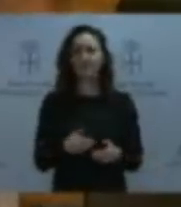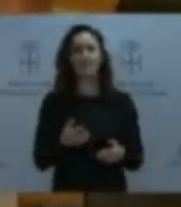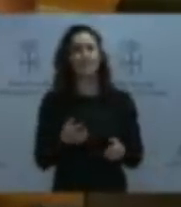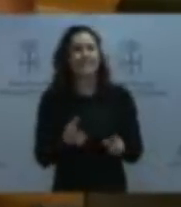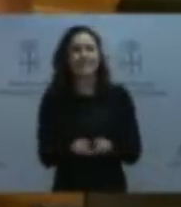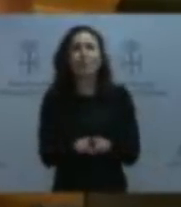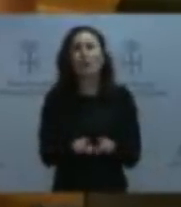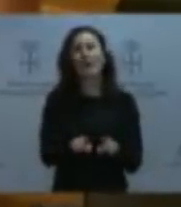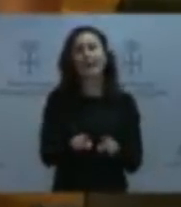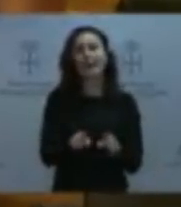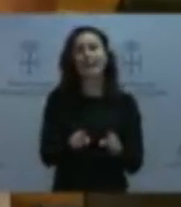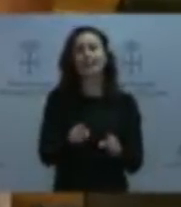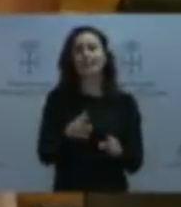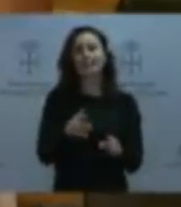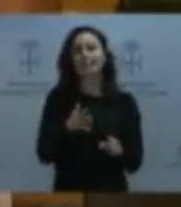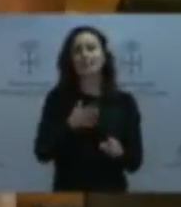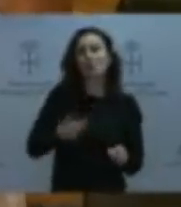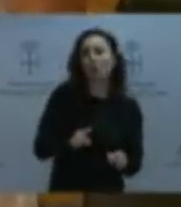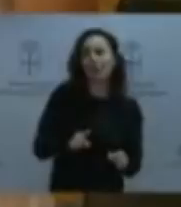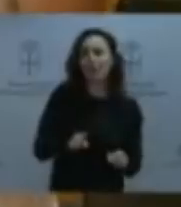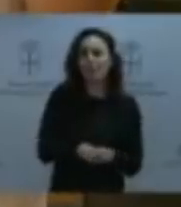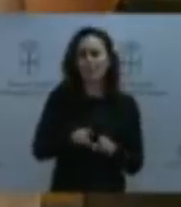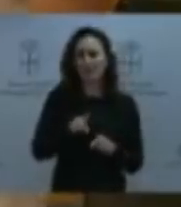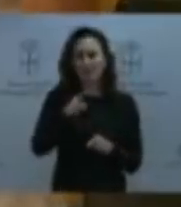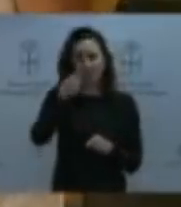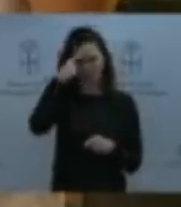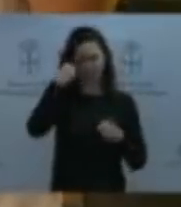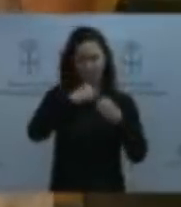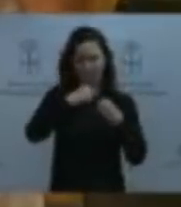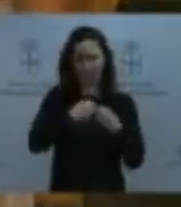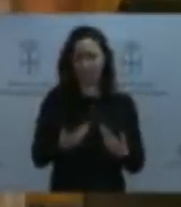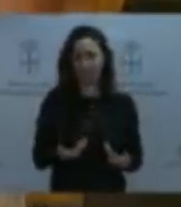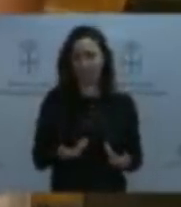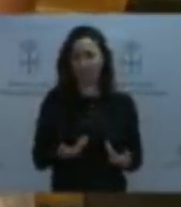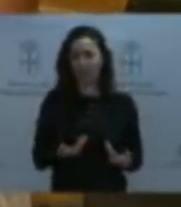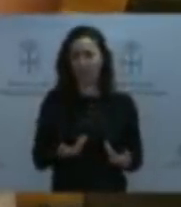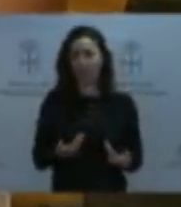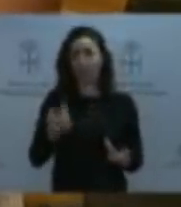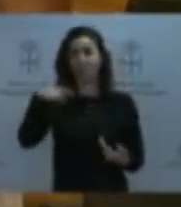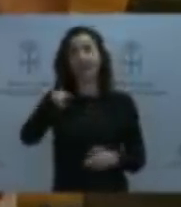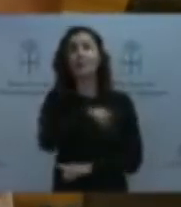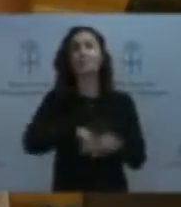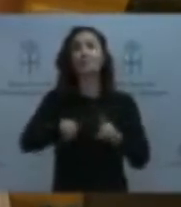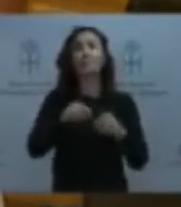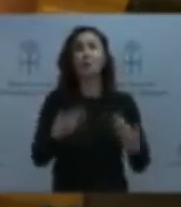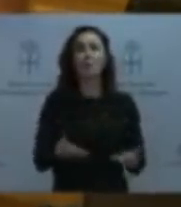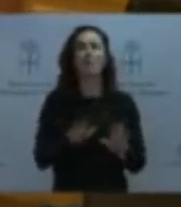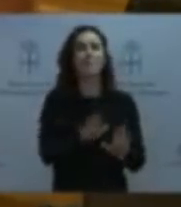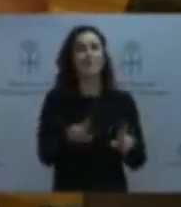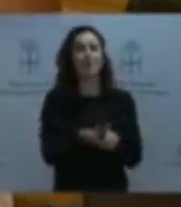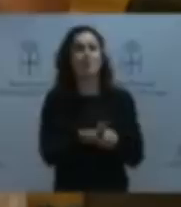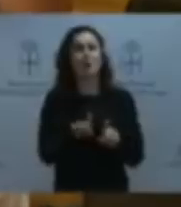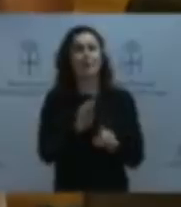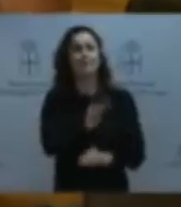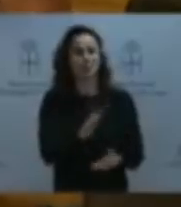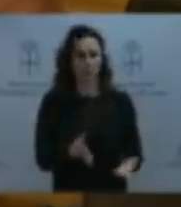tan torpe? ¿Cómo no se da cuenta de la que está armando? Por eso enfoqué así la pregunta. Porque cualquiera con un mínimo de conocimiento